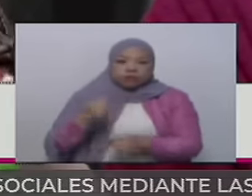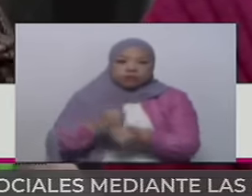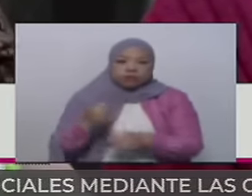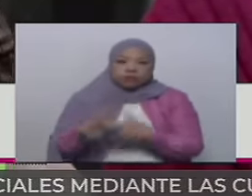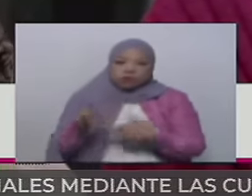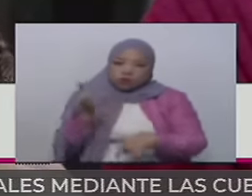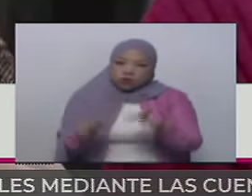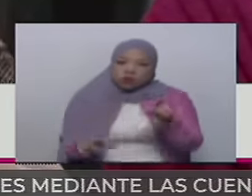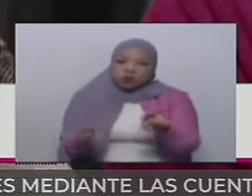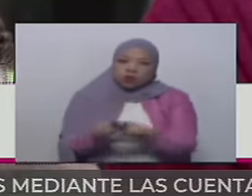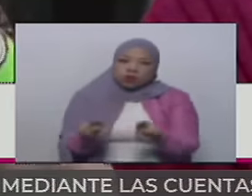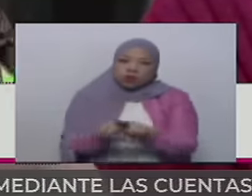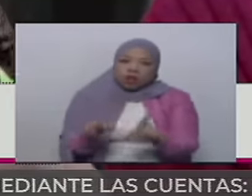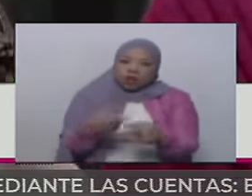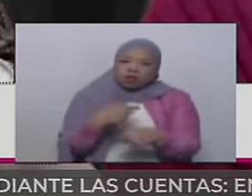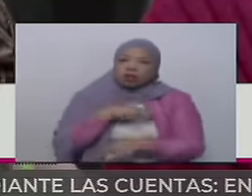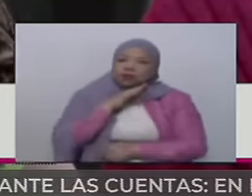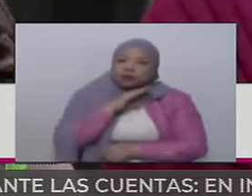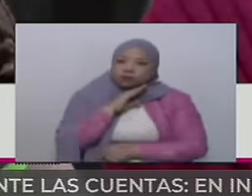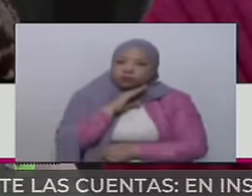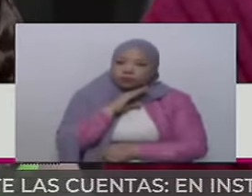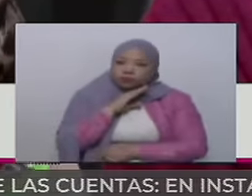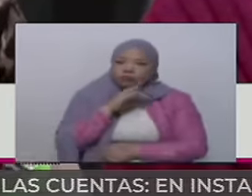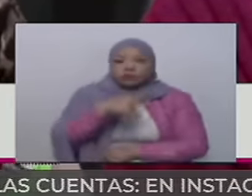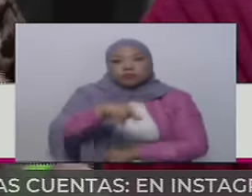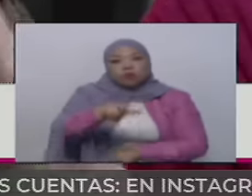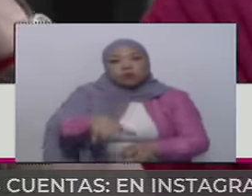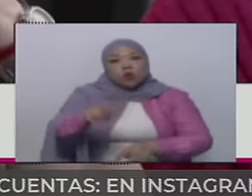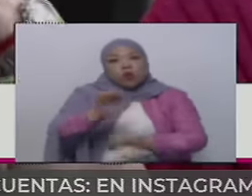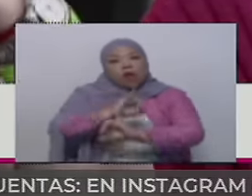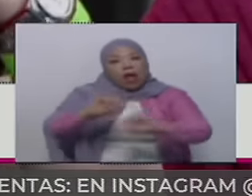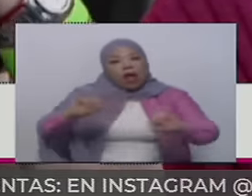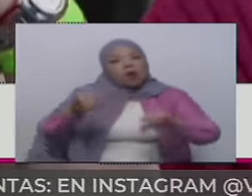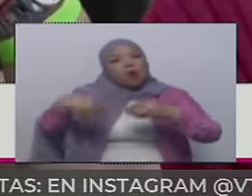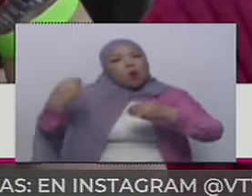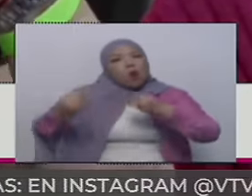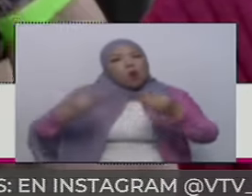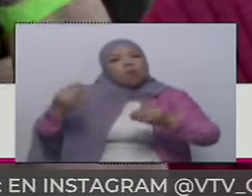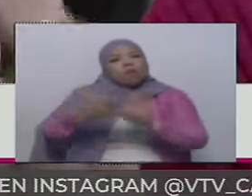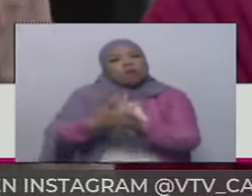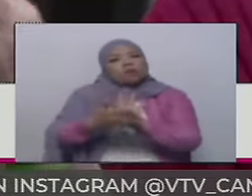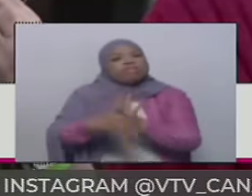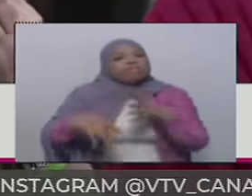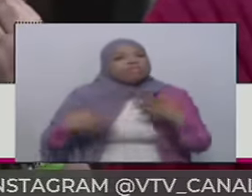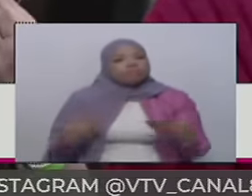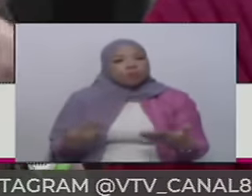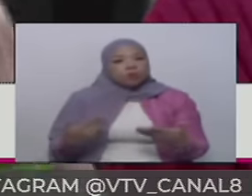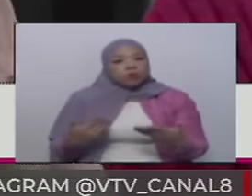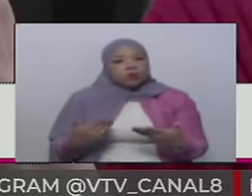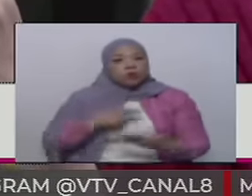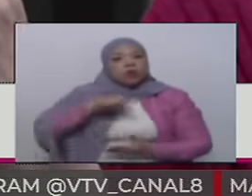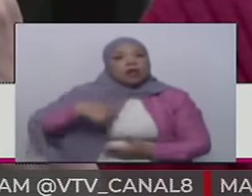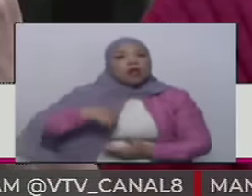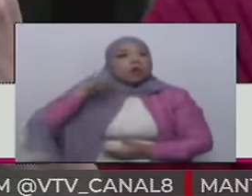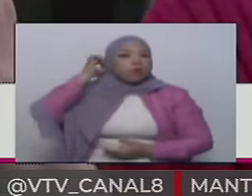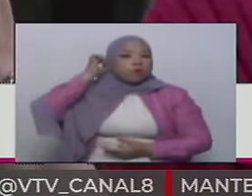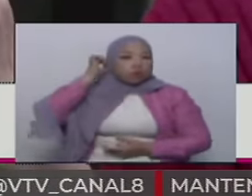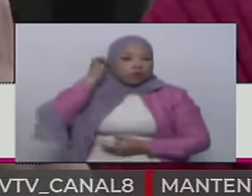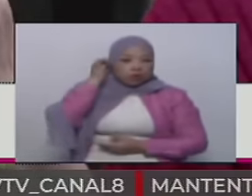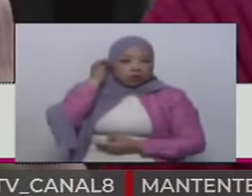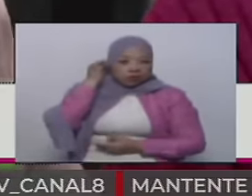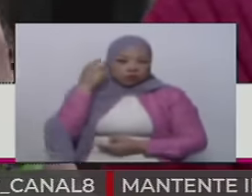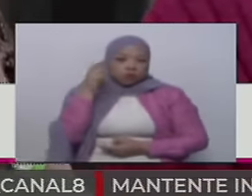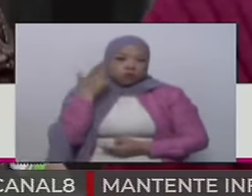En este caso, que es el cáncer de mama, nosotros que tenemos que definir o llevar hacia nuestras mujeres cuáles son